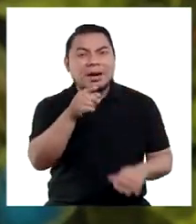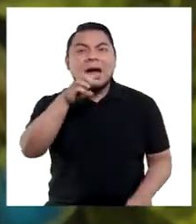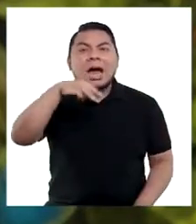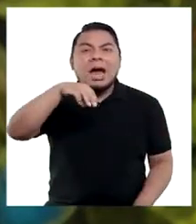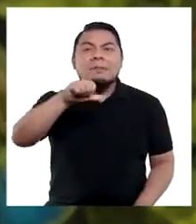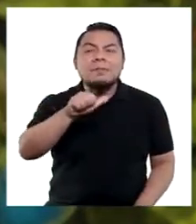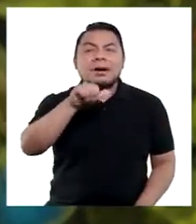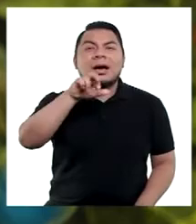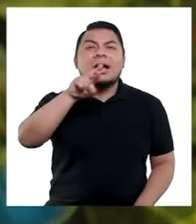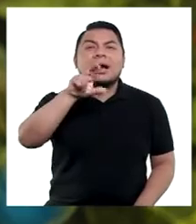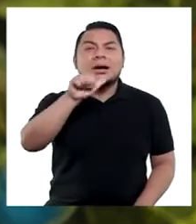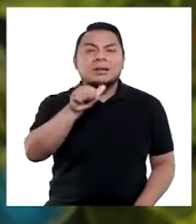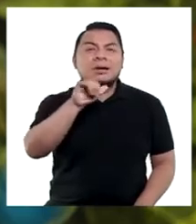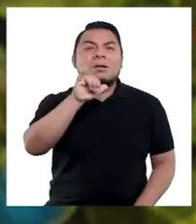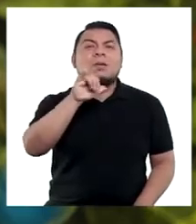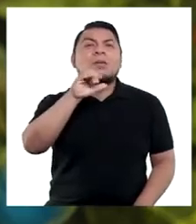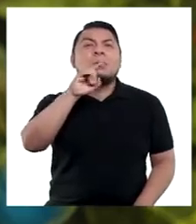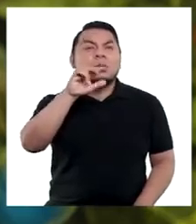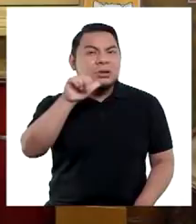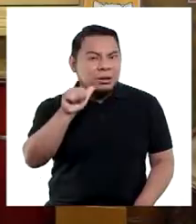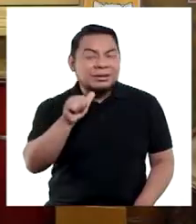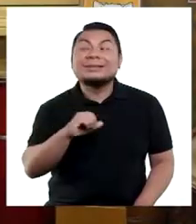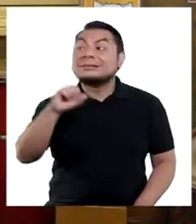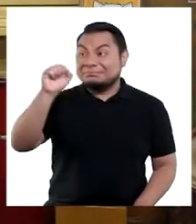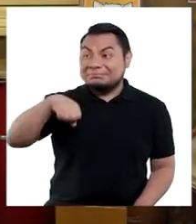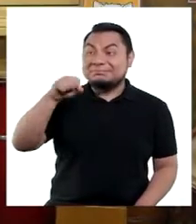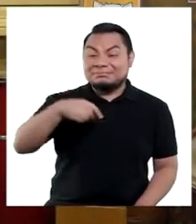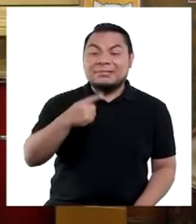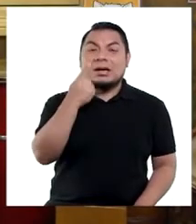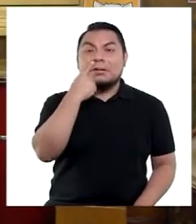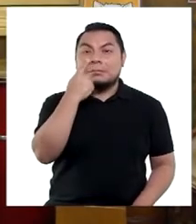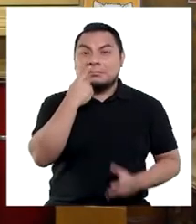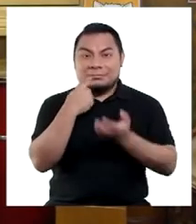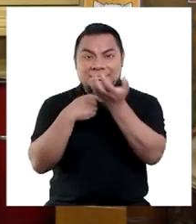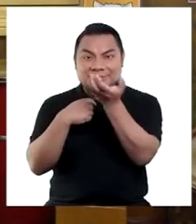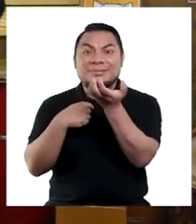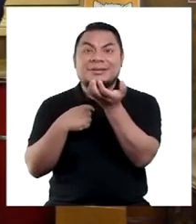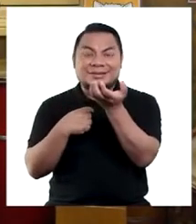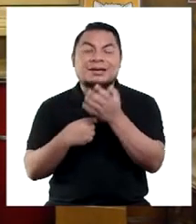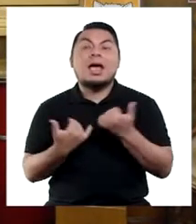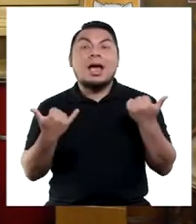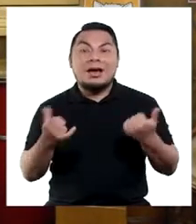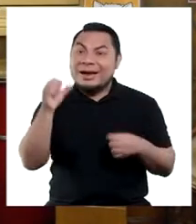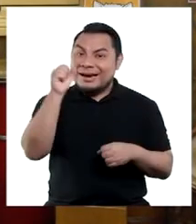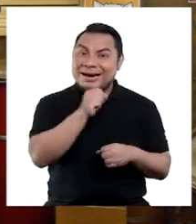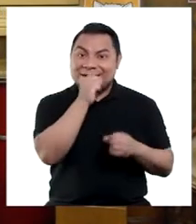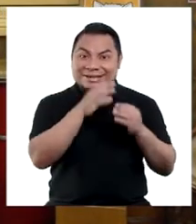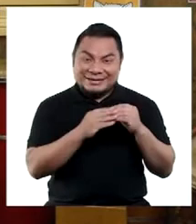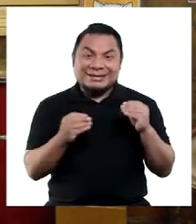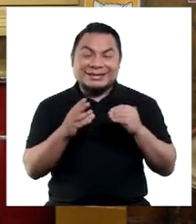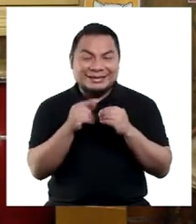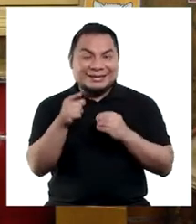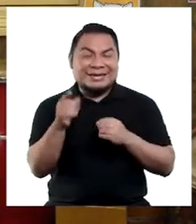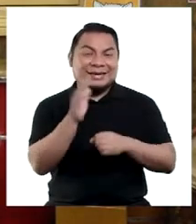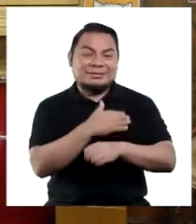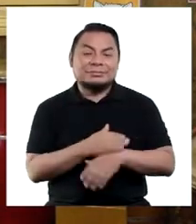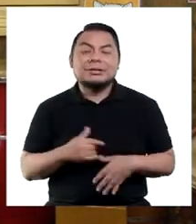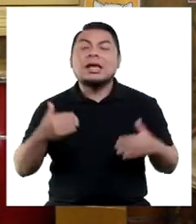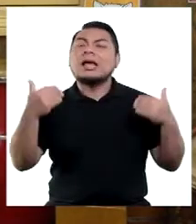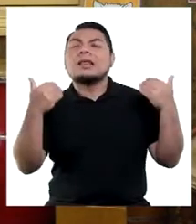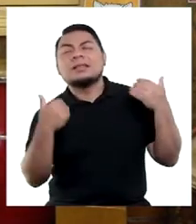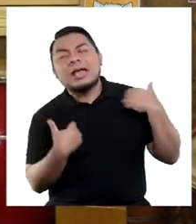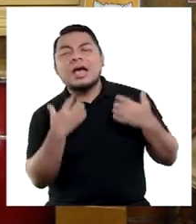parecen más cuyas muy bien martín asombra jazz ahora a cantar la canción